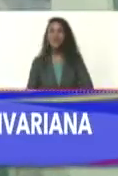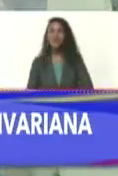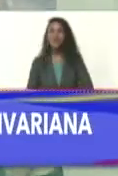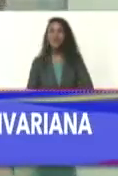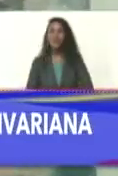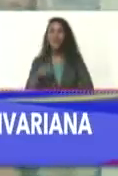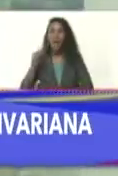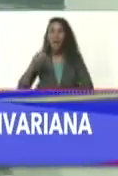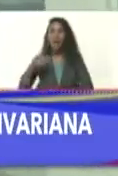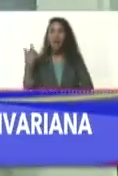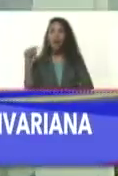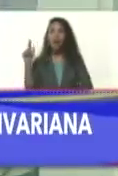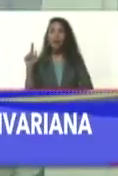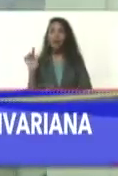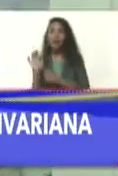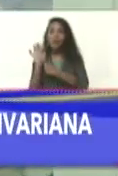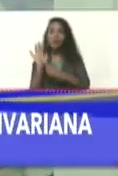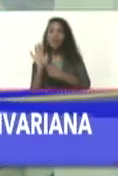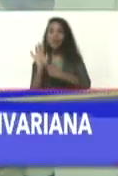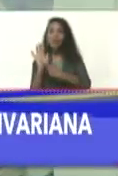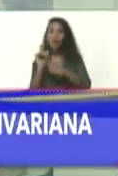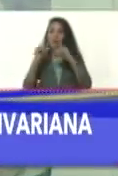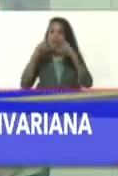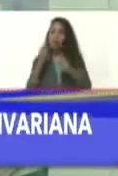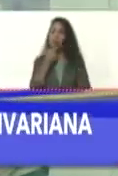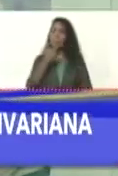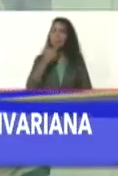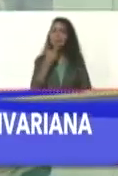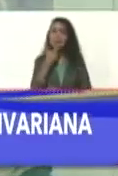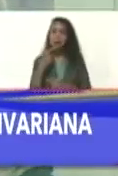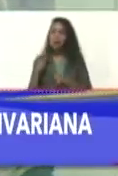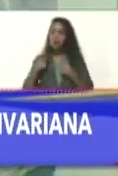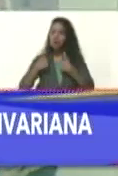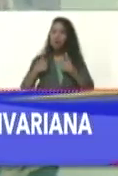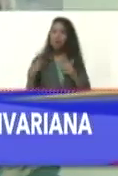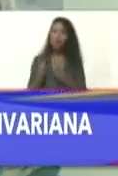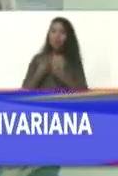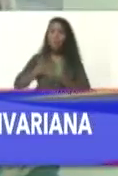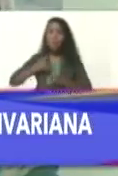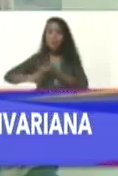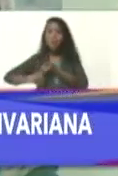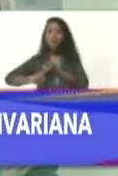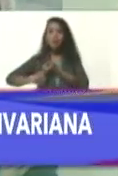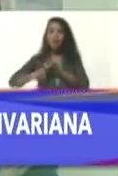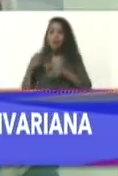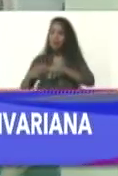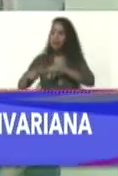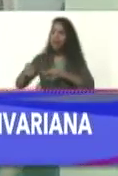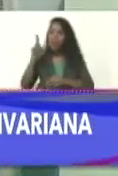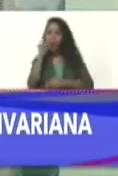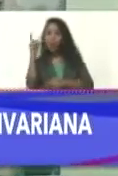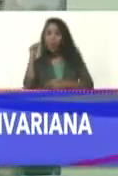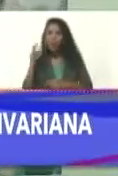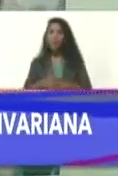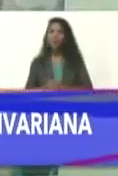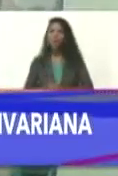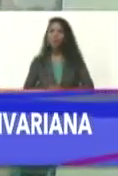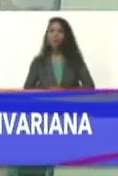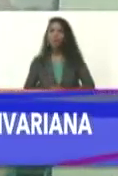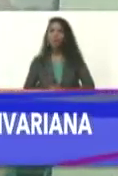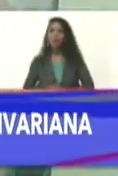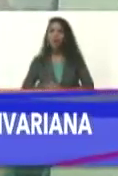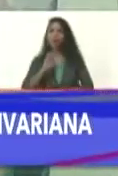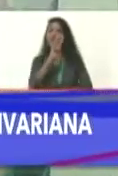Aquí está. Una foto bien bonita. Aparezco con Cilia, unos niños y unas niñas, y titula: